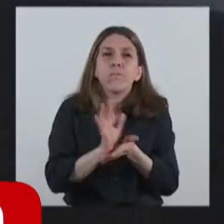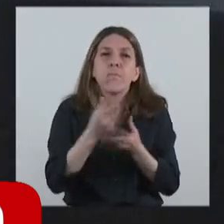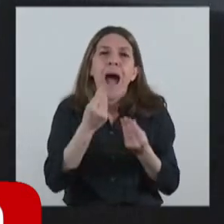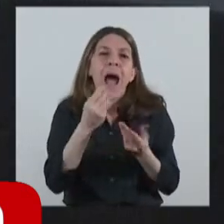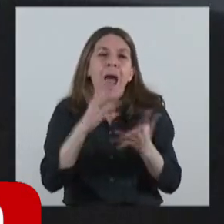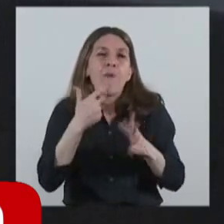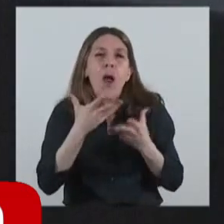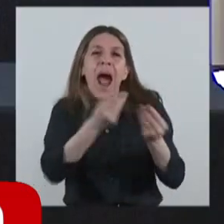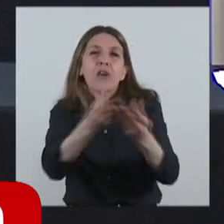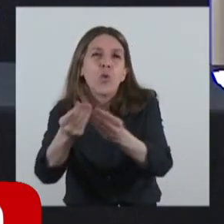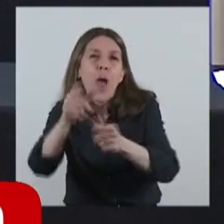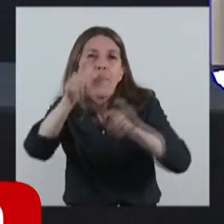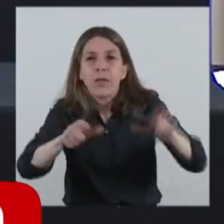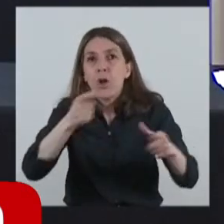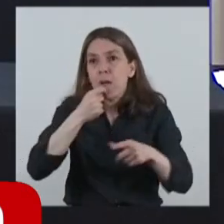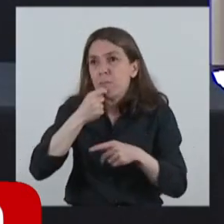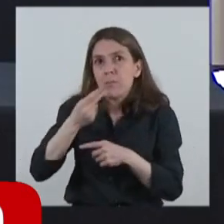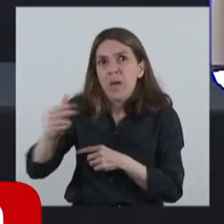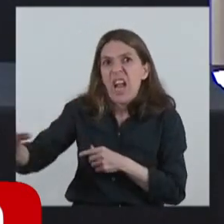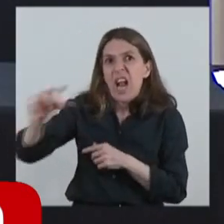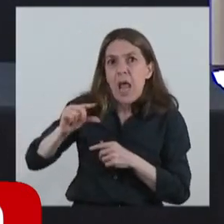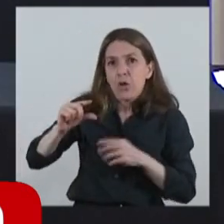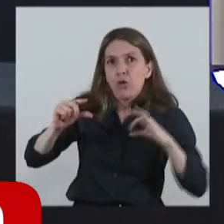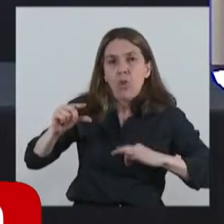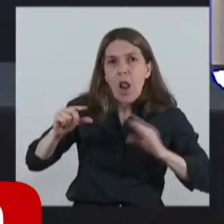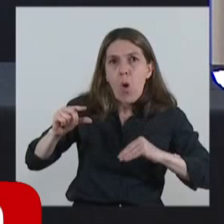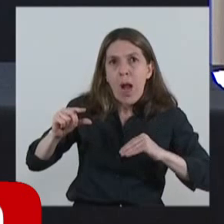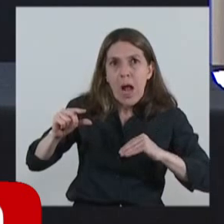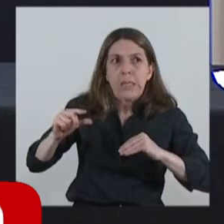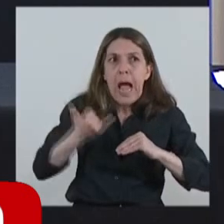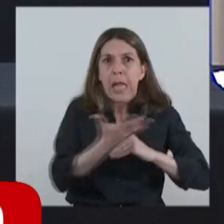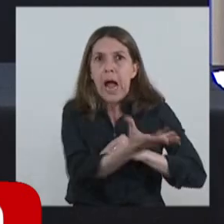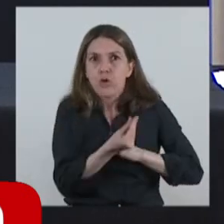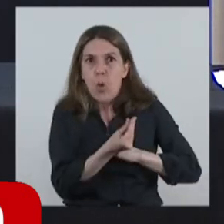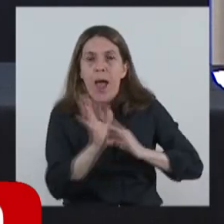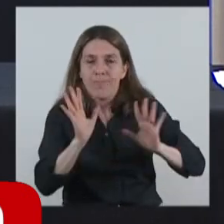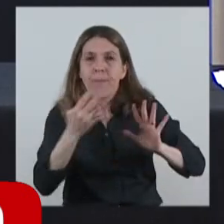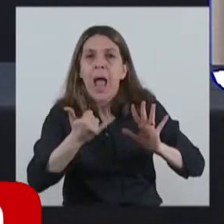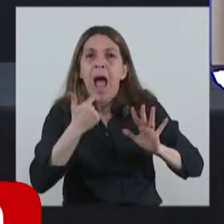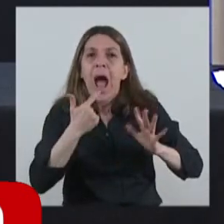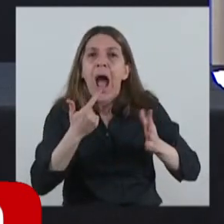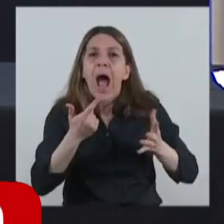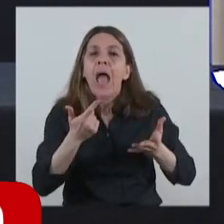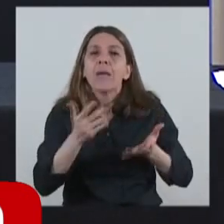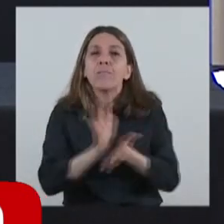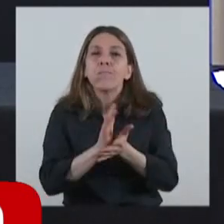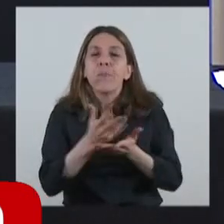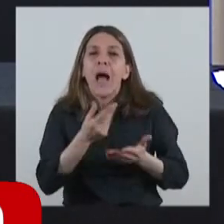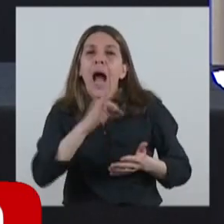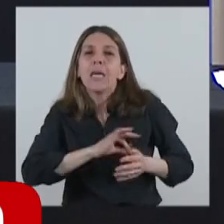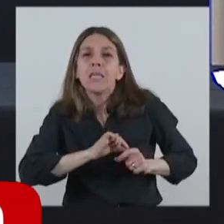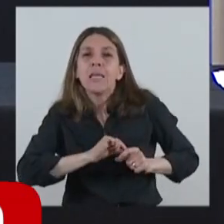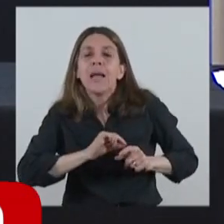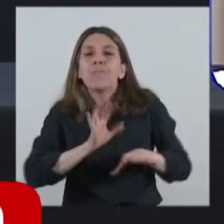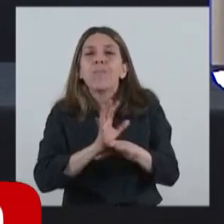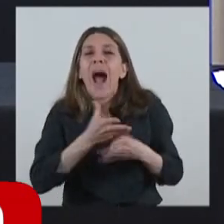toma crédito de variaciones en el salario real. Bueno, en primer lugar, nosotros apuntamos una recuperación del salario real,